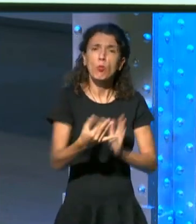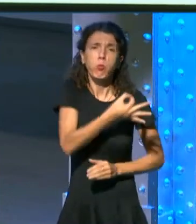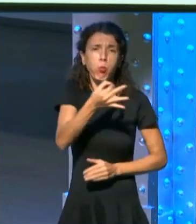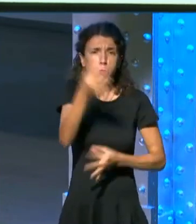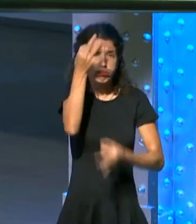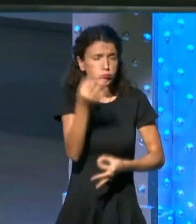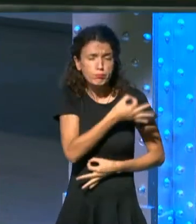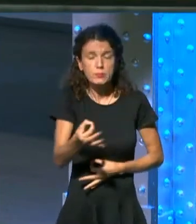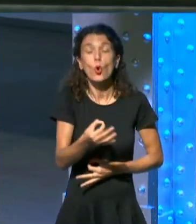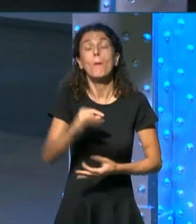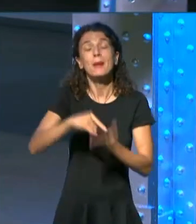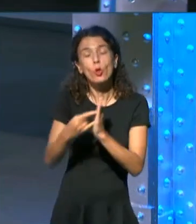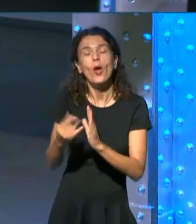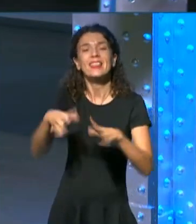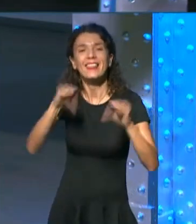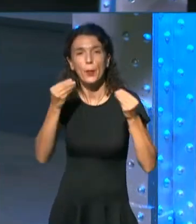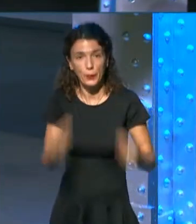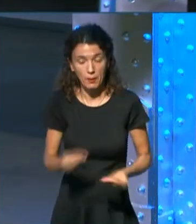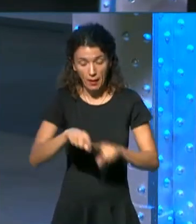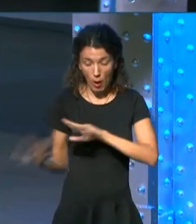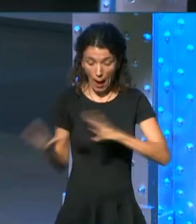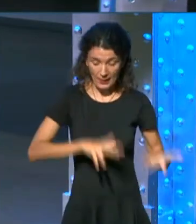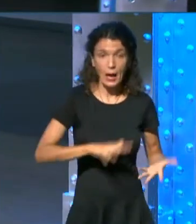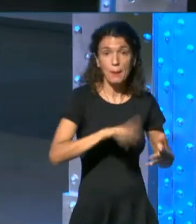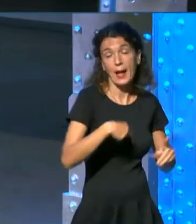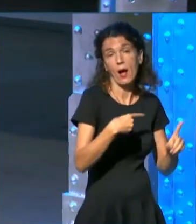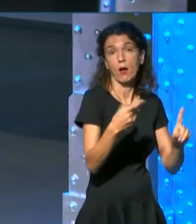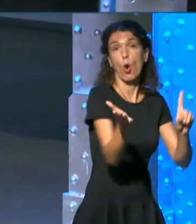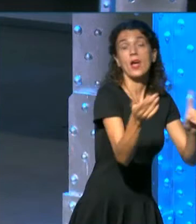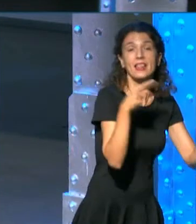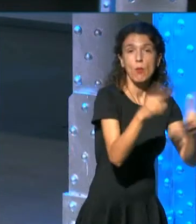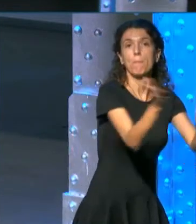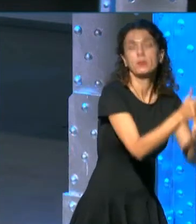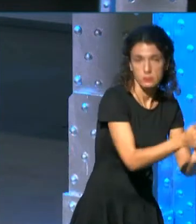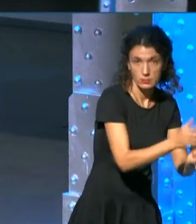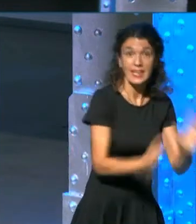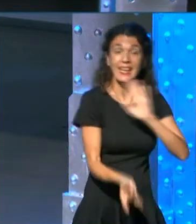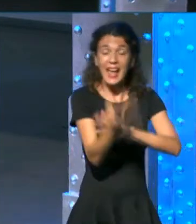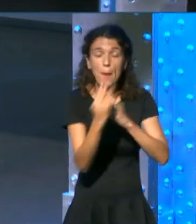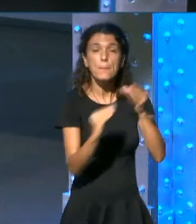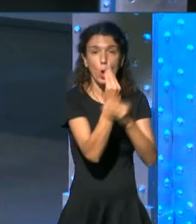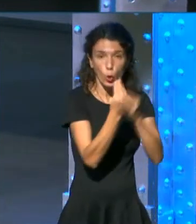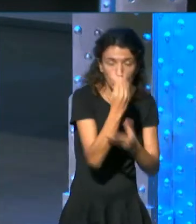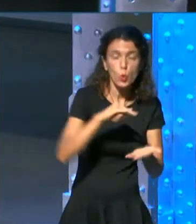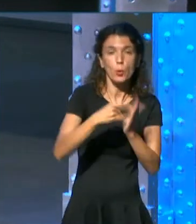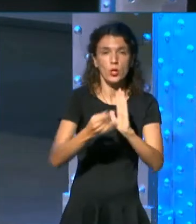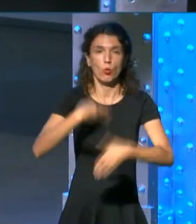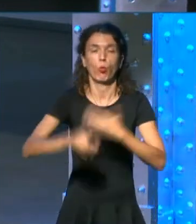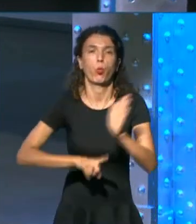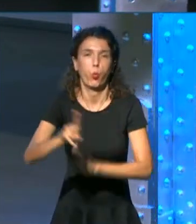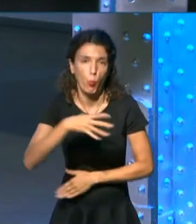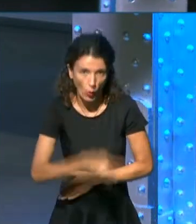en entender el método y poderlo aplicar para conseguir el fin que nosotros estamos buscando, que es crear un producto, sacar un proyecto adelante.